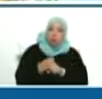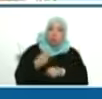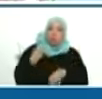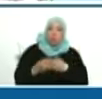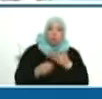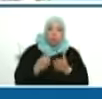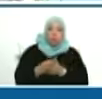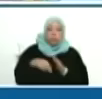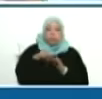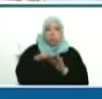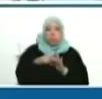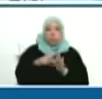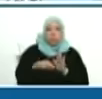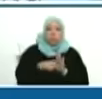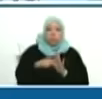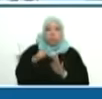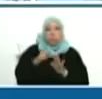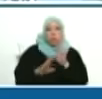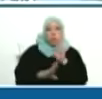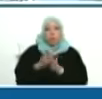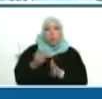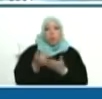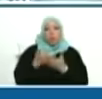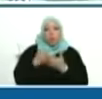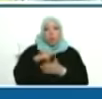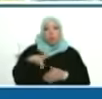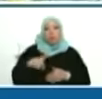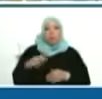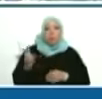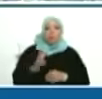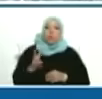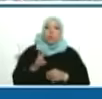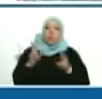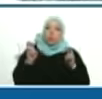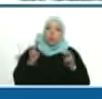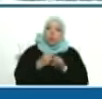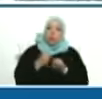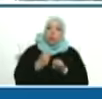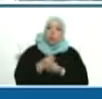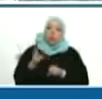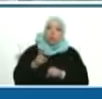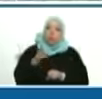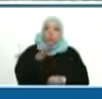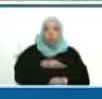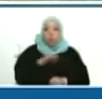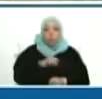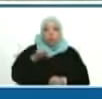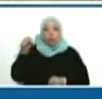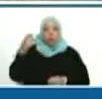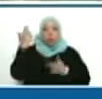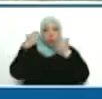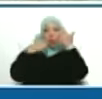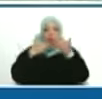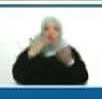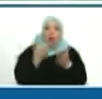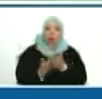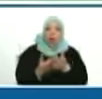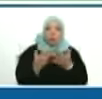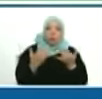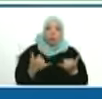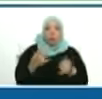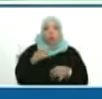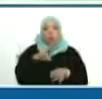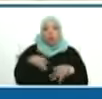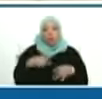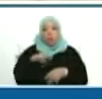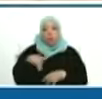la instrucción, esa es la construcción de la Venezuela nueva, de la Venezuela socialista, comandante. Muchísimas gracias por este regalo